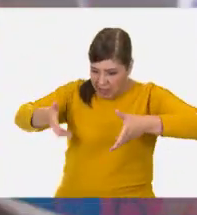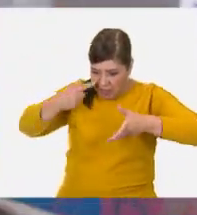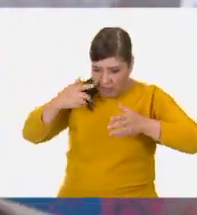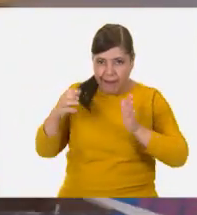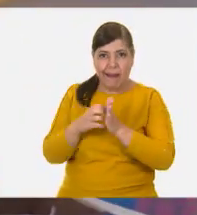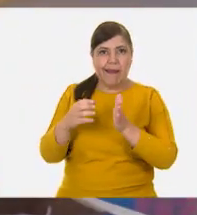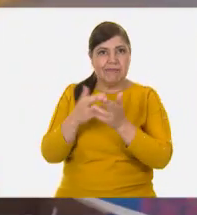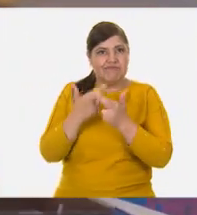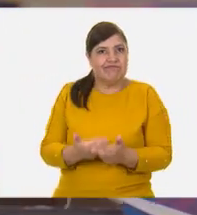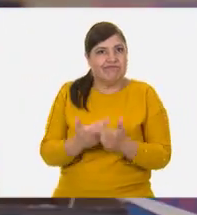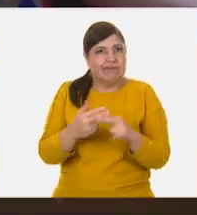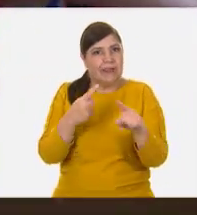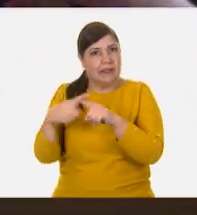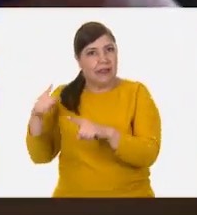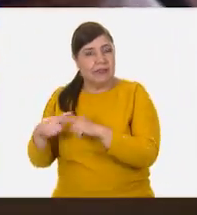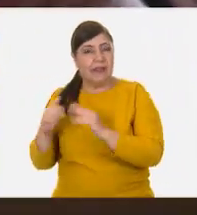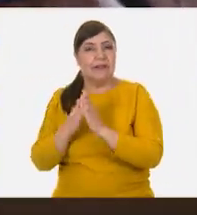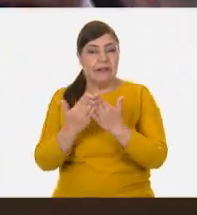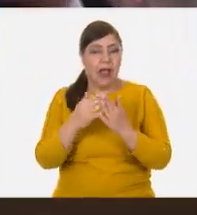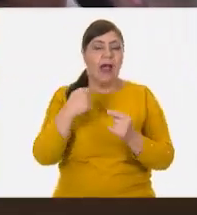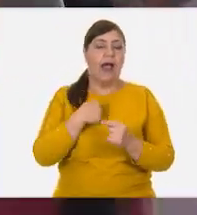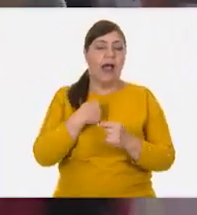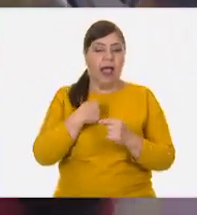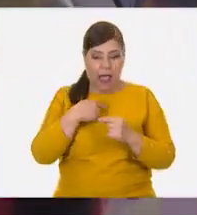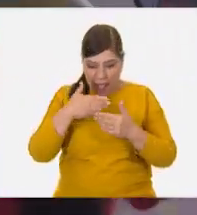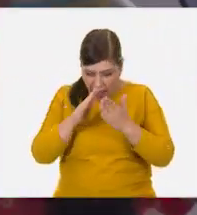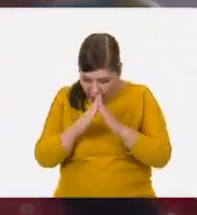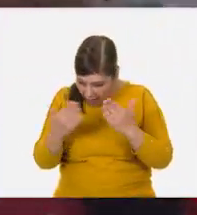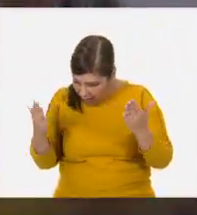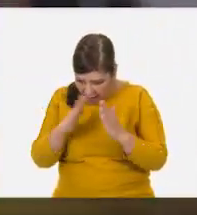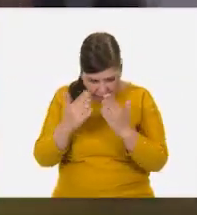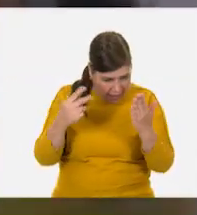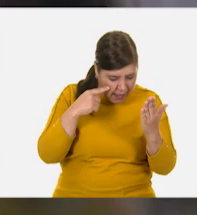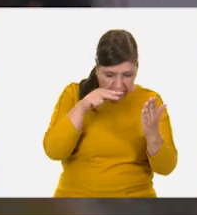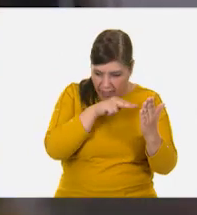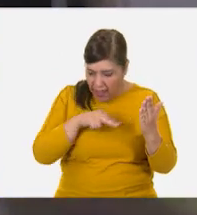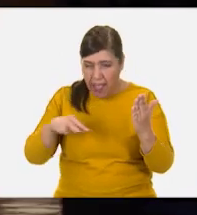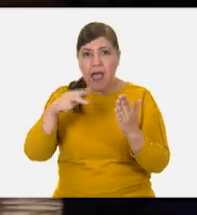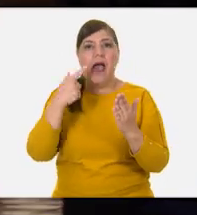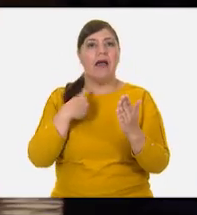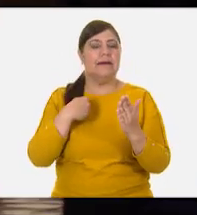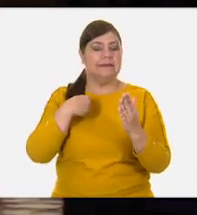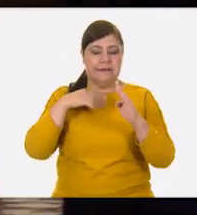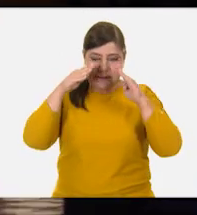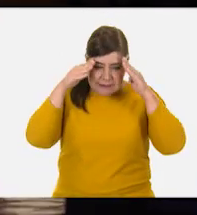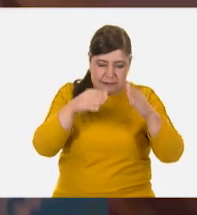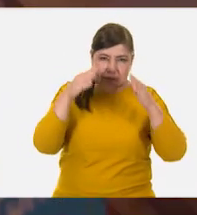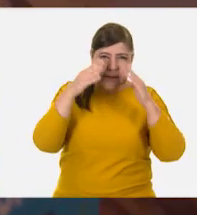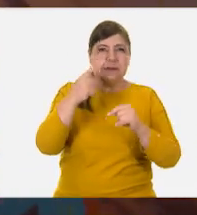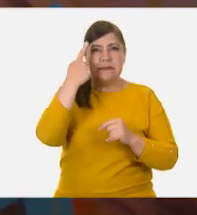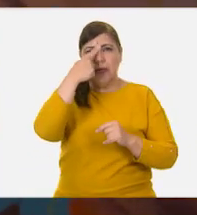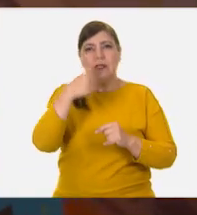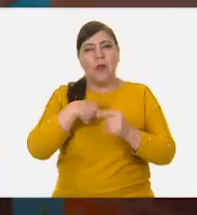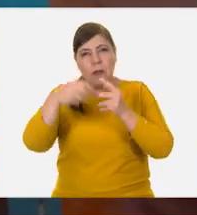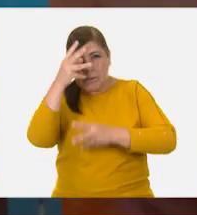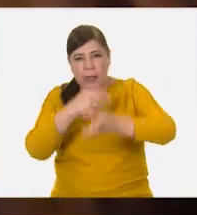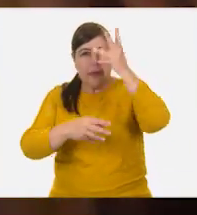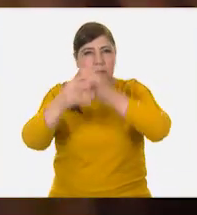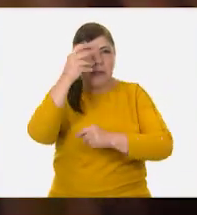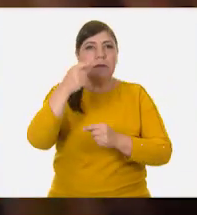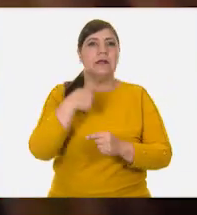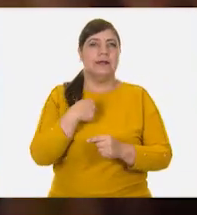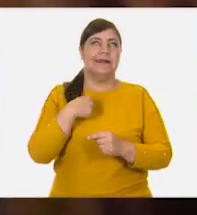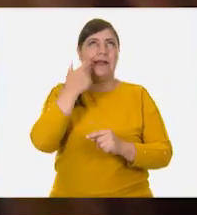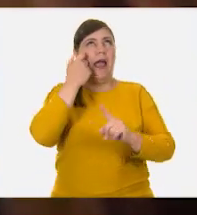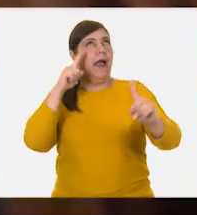llena de libros que abrieron mi mundo para asomarme al universo. Desde ese momento, decidí dedicarle toda mi energía a aprender lo necesario para cumplir